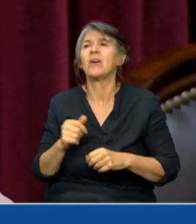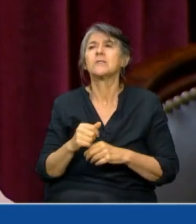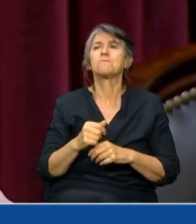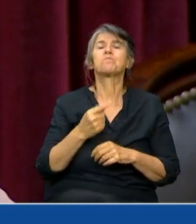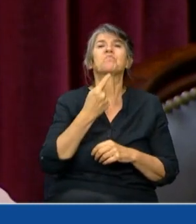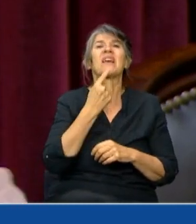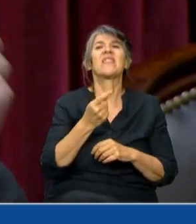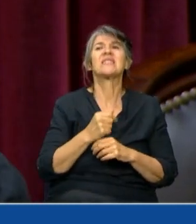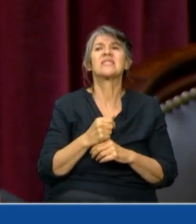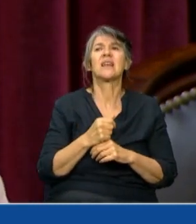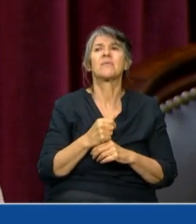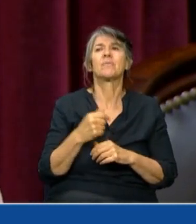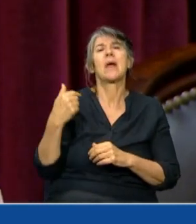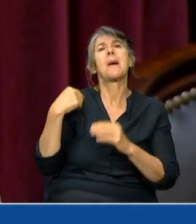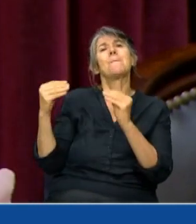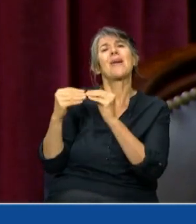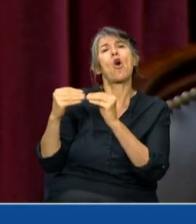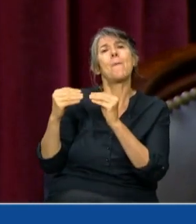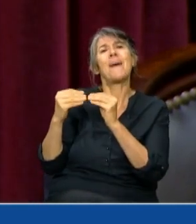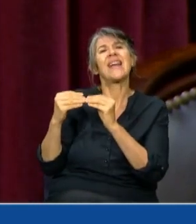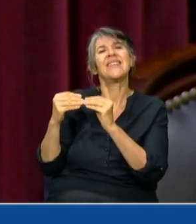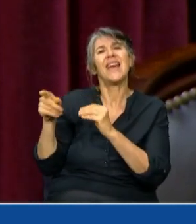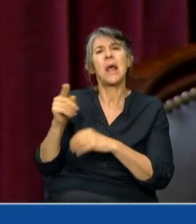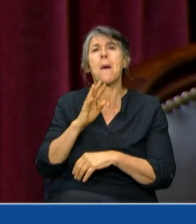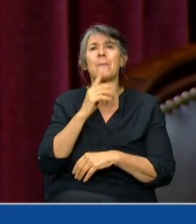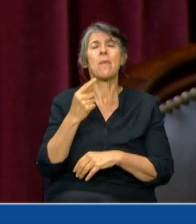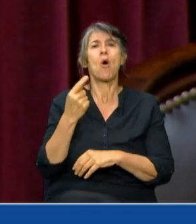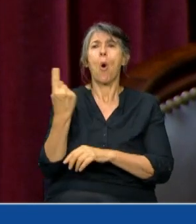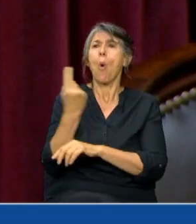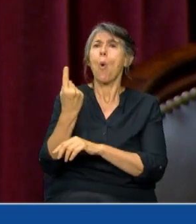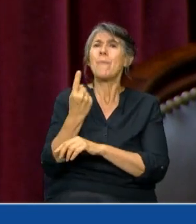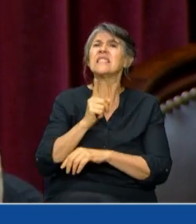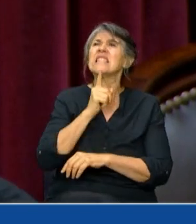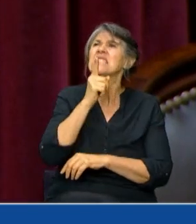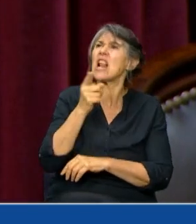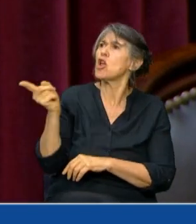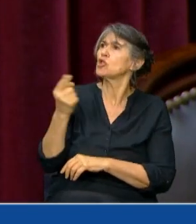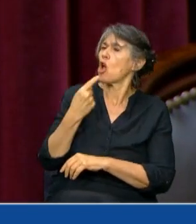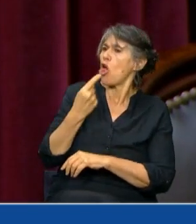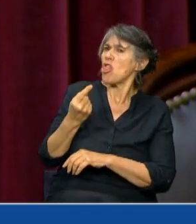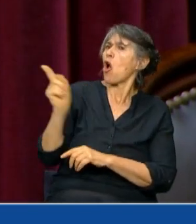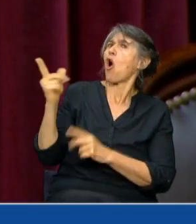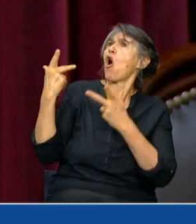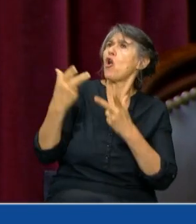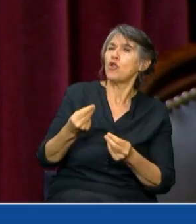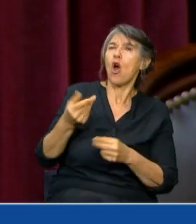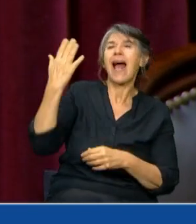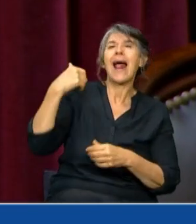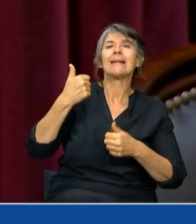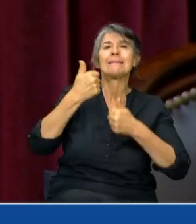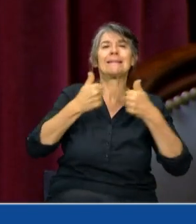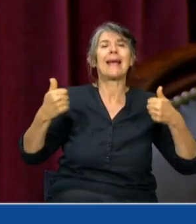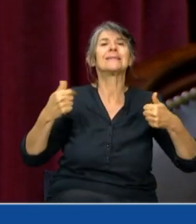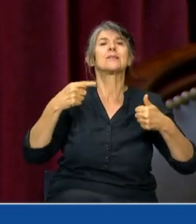que mi compañera Miriam Bregman se negó a un minuto de silencio por las víctimas civiles, eso jamás sucedió en el debate